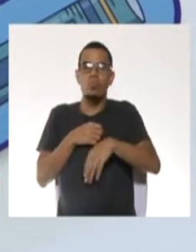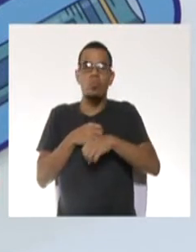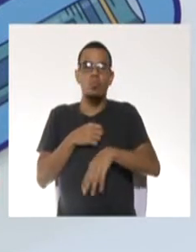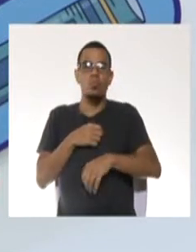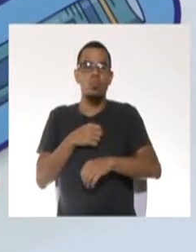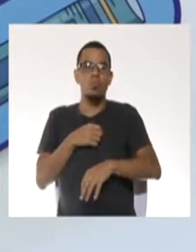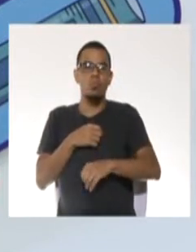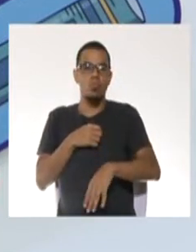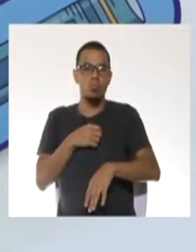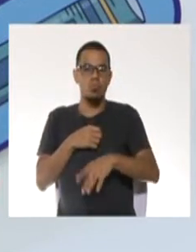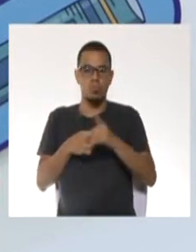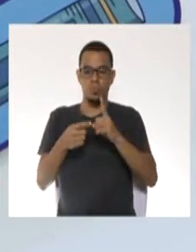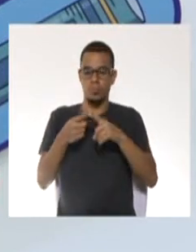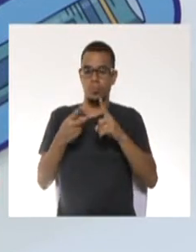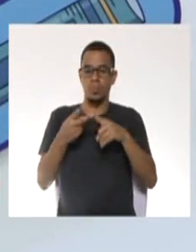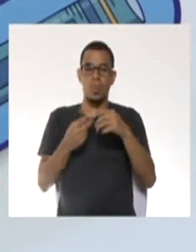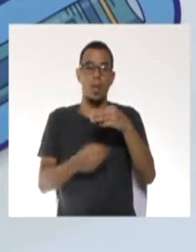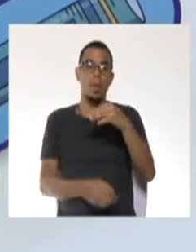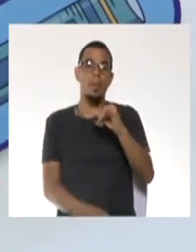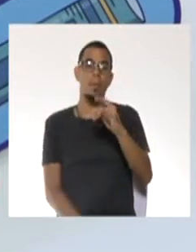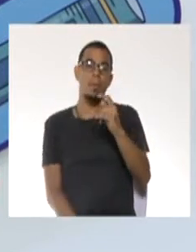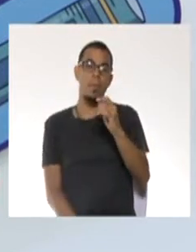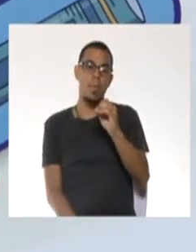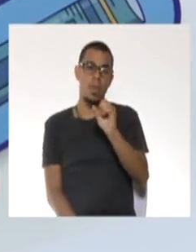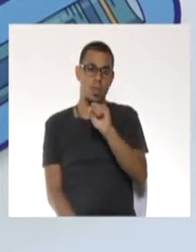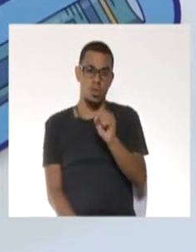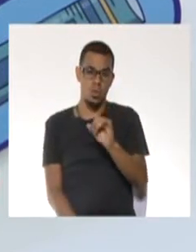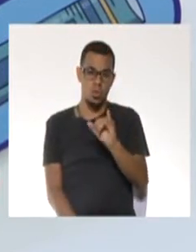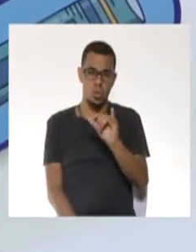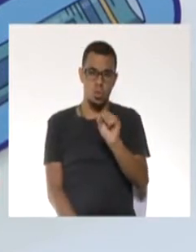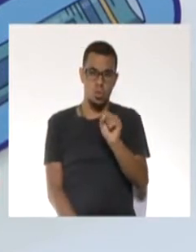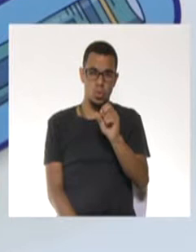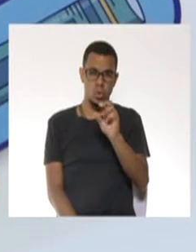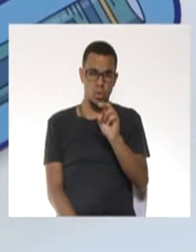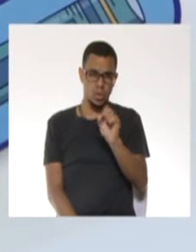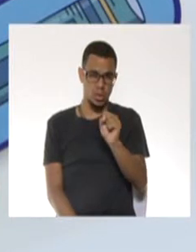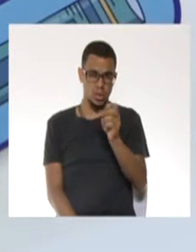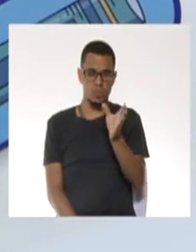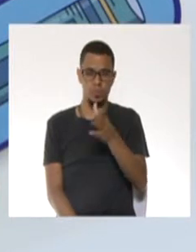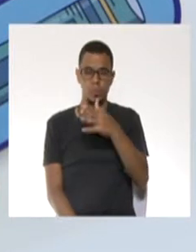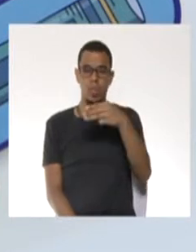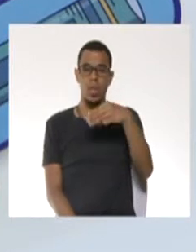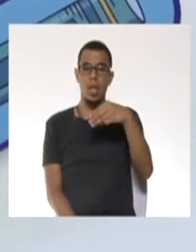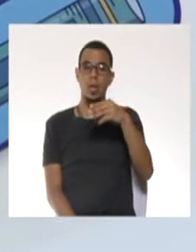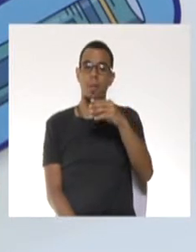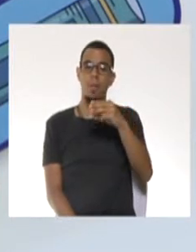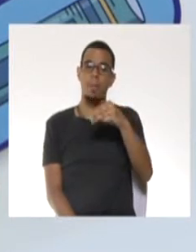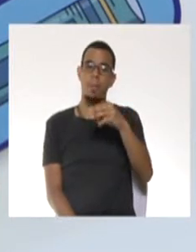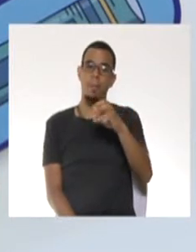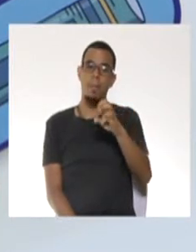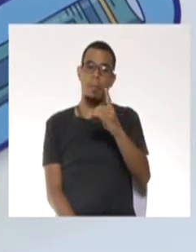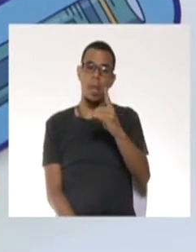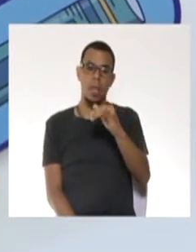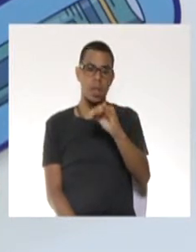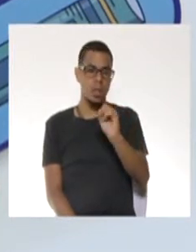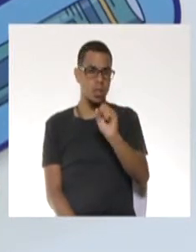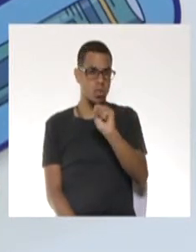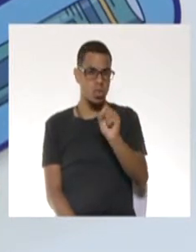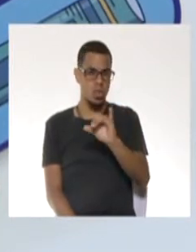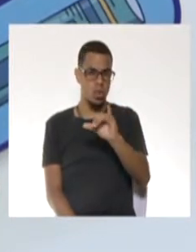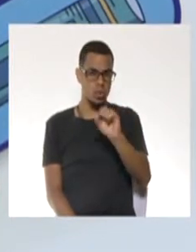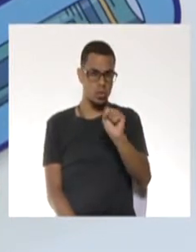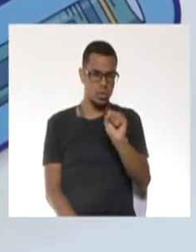la mitosis, la meiosis, la parte de las cuencas sedimentarias e igualmente su